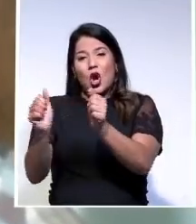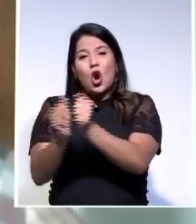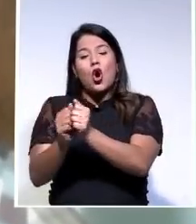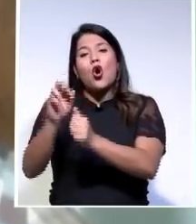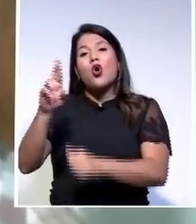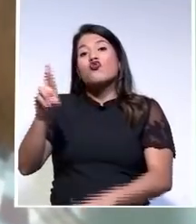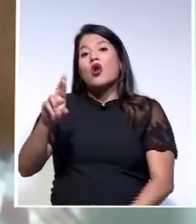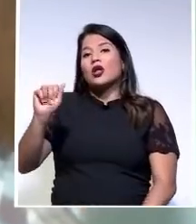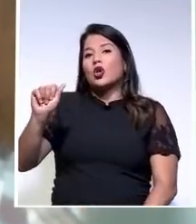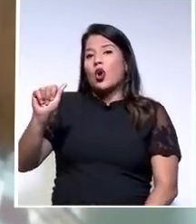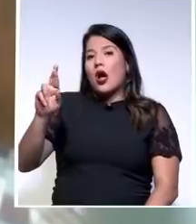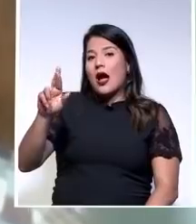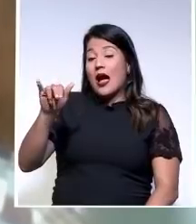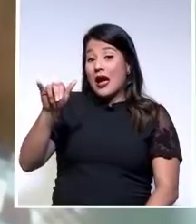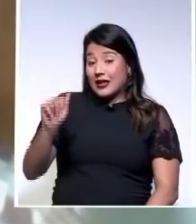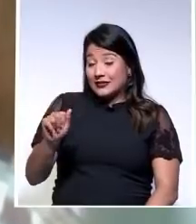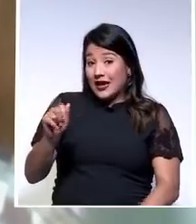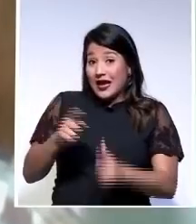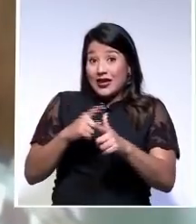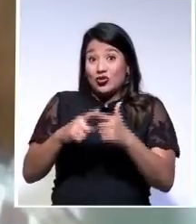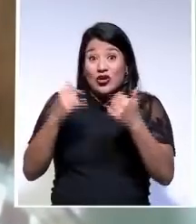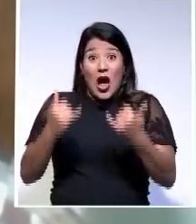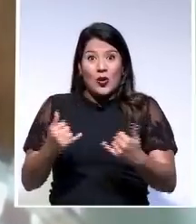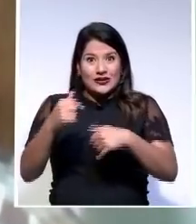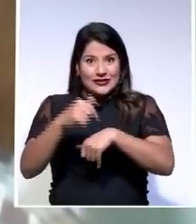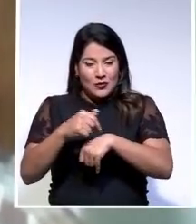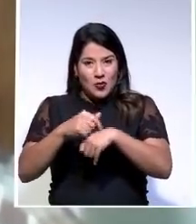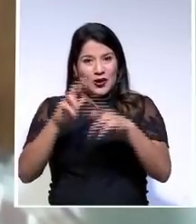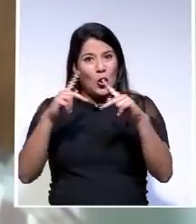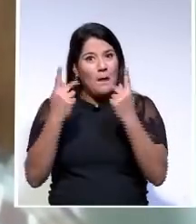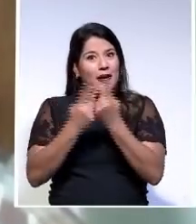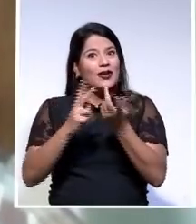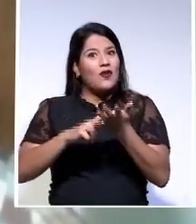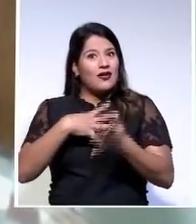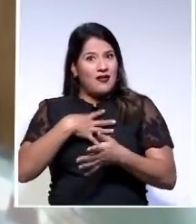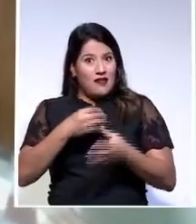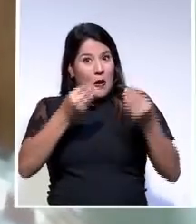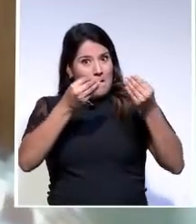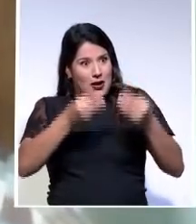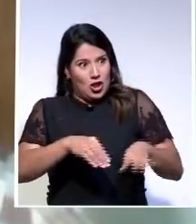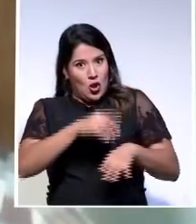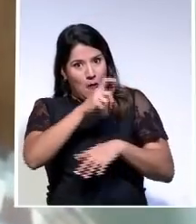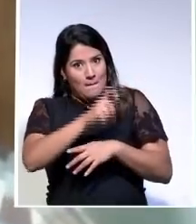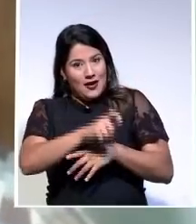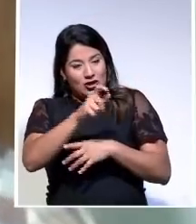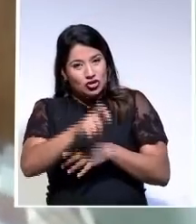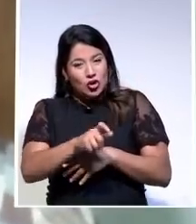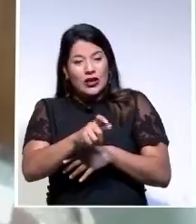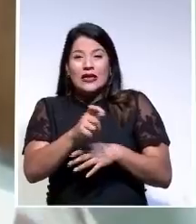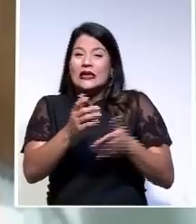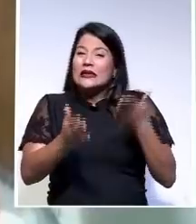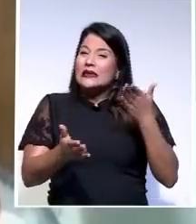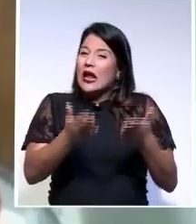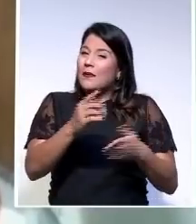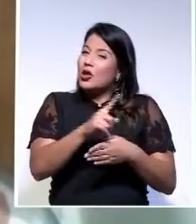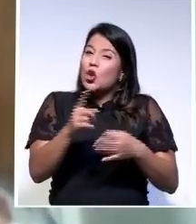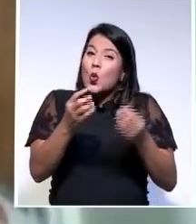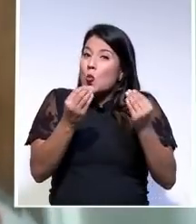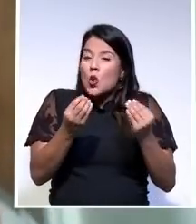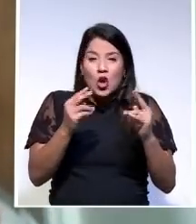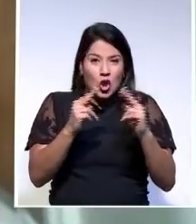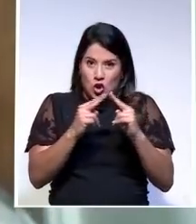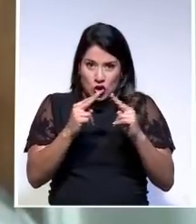estos momentos, Liberación Nacional está perdiendo figuras que no necesariamente son conocidas por el